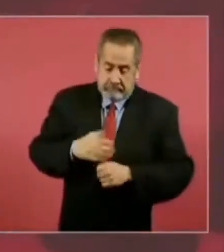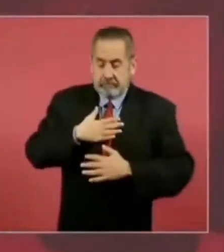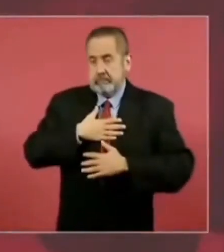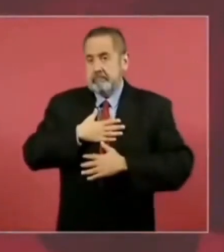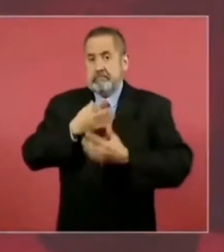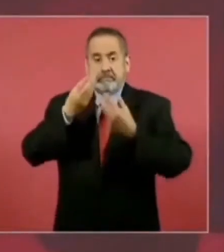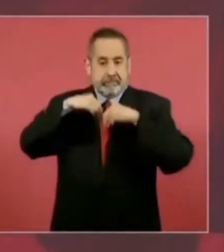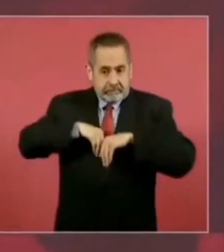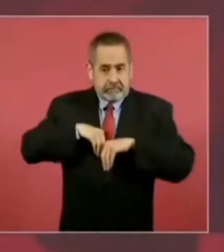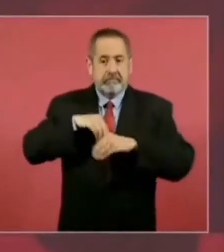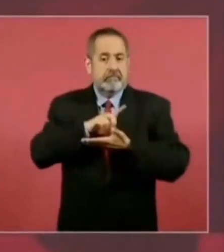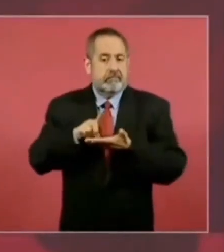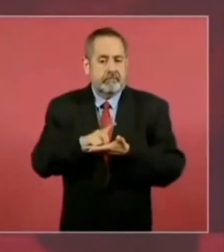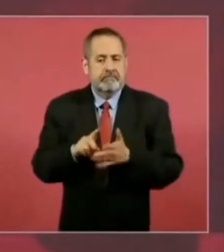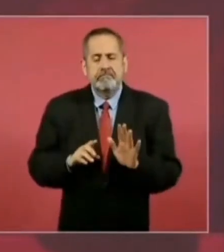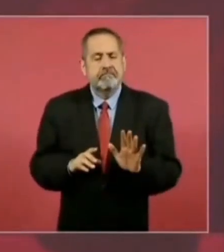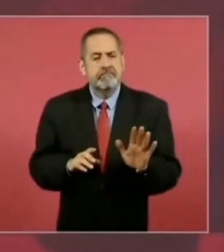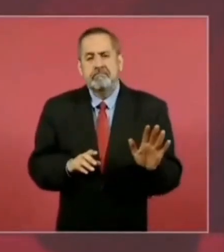consumo